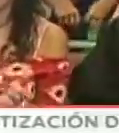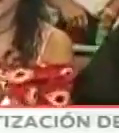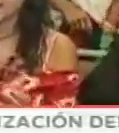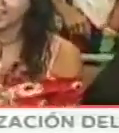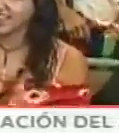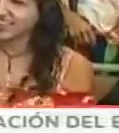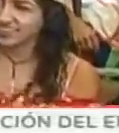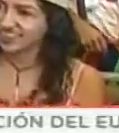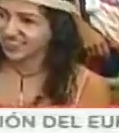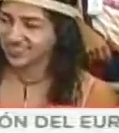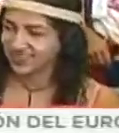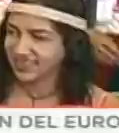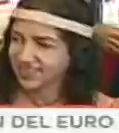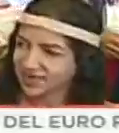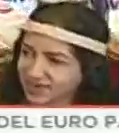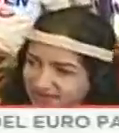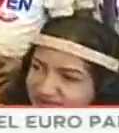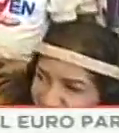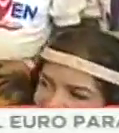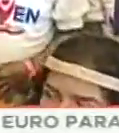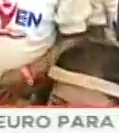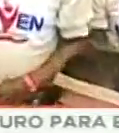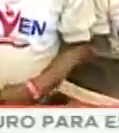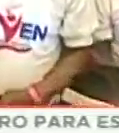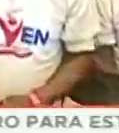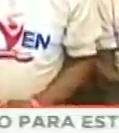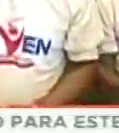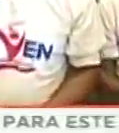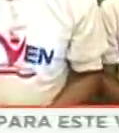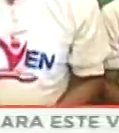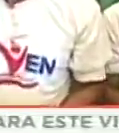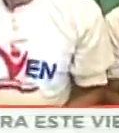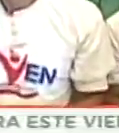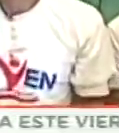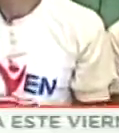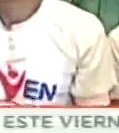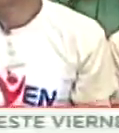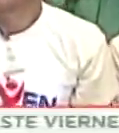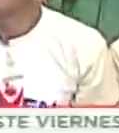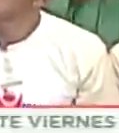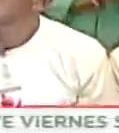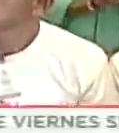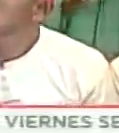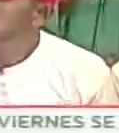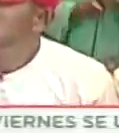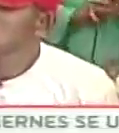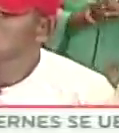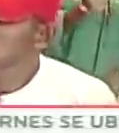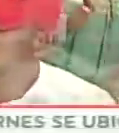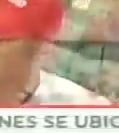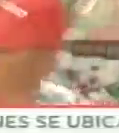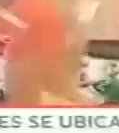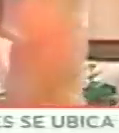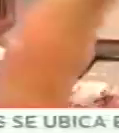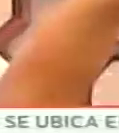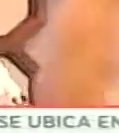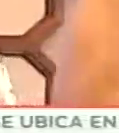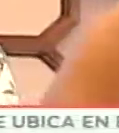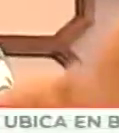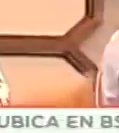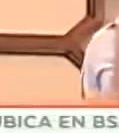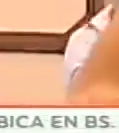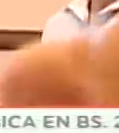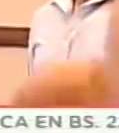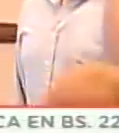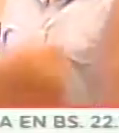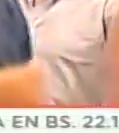Iniciamos esta transmisión desde el Salón Bicentenario del Alba Caracas a propósito de la clausura